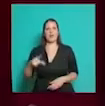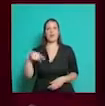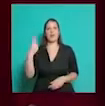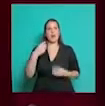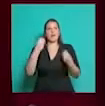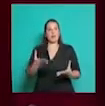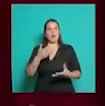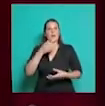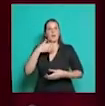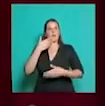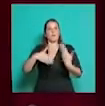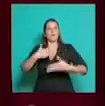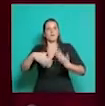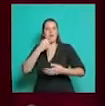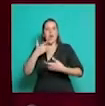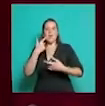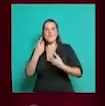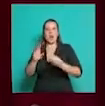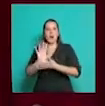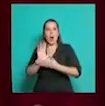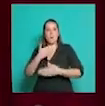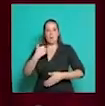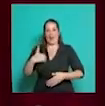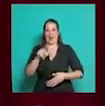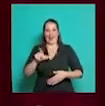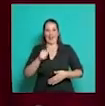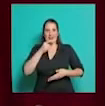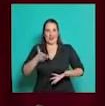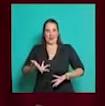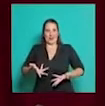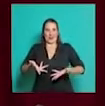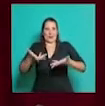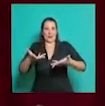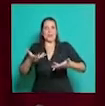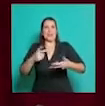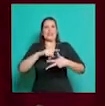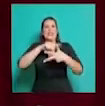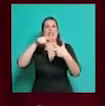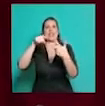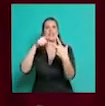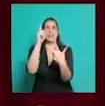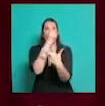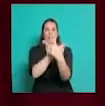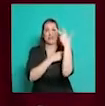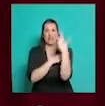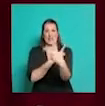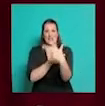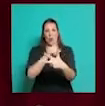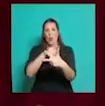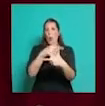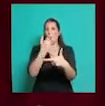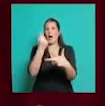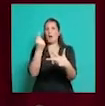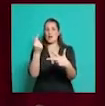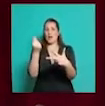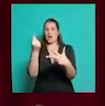qué? En general, digo, cuando hablamos del acompañamiento a las empresas, con créditos hoy es imposible un